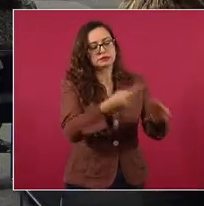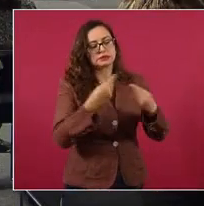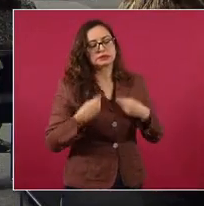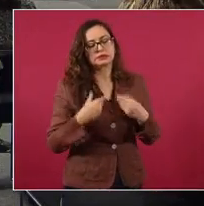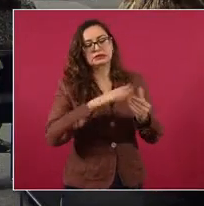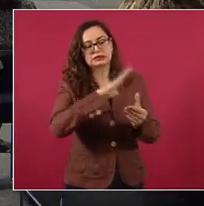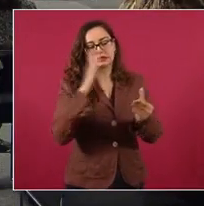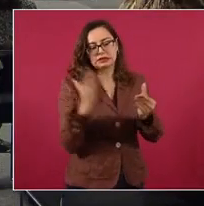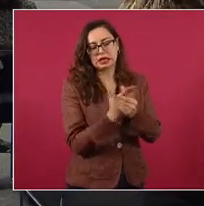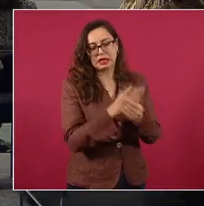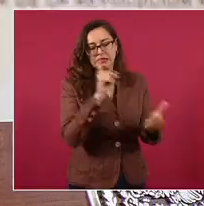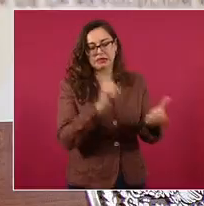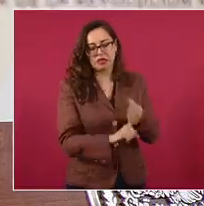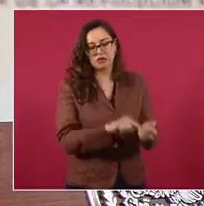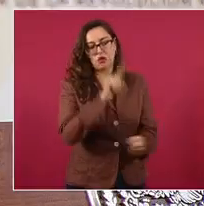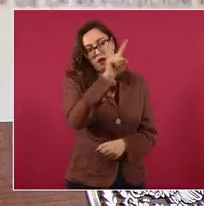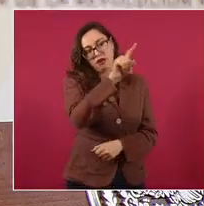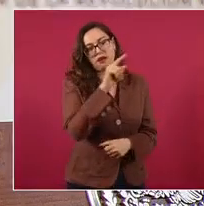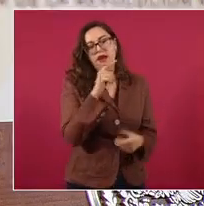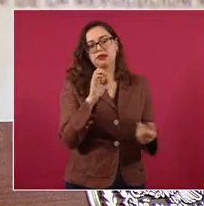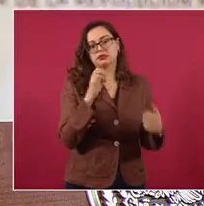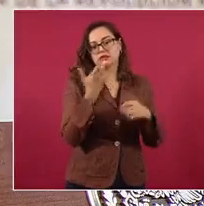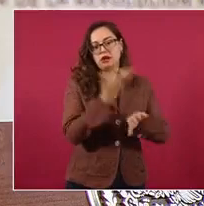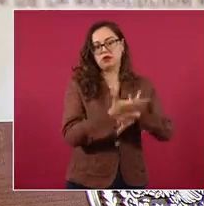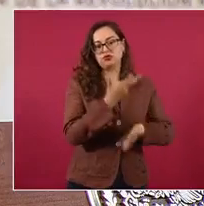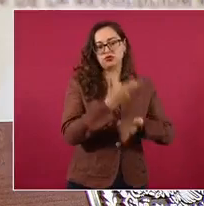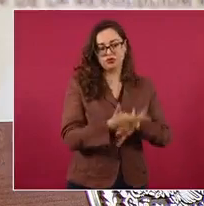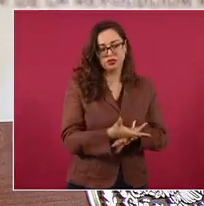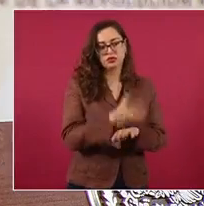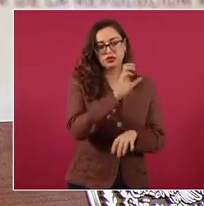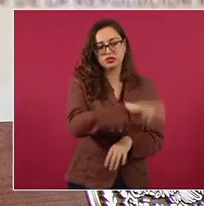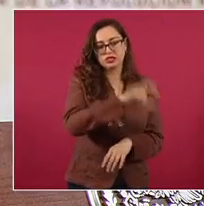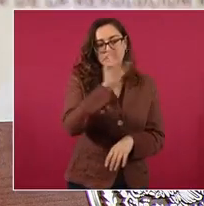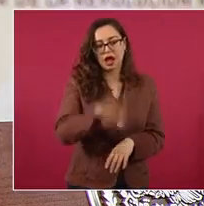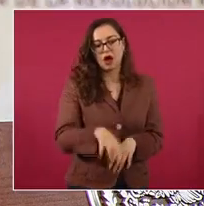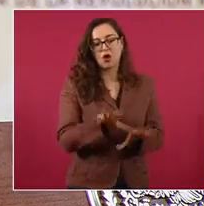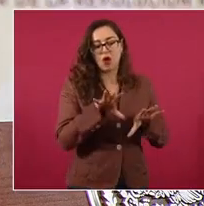de detenidos en Chicago. ¿Y ya lo que tienen?